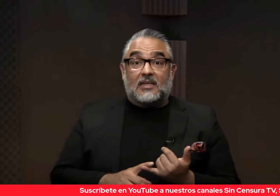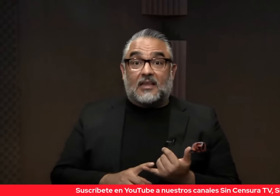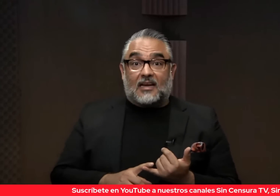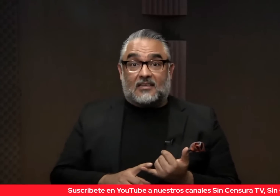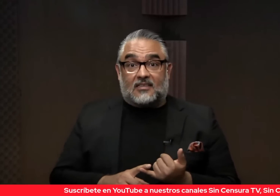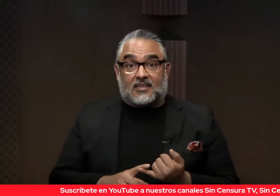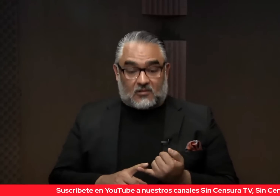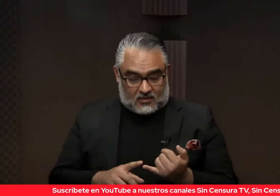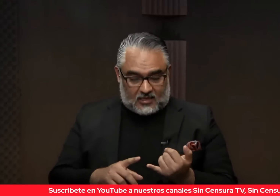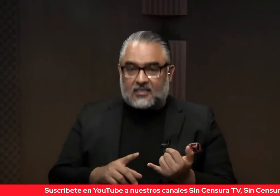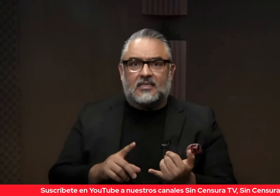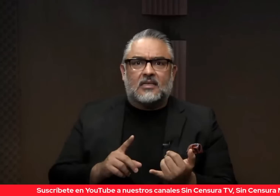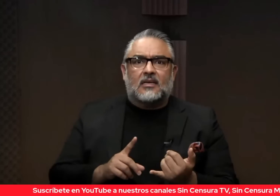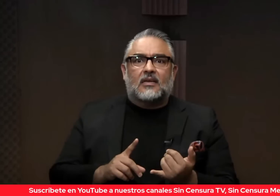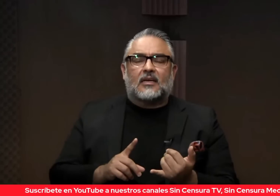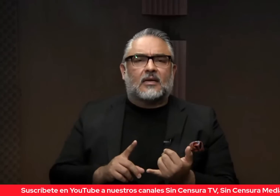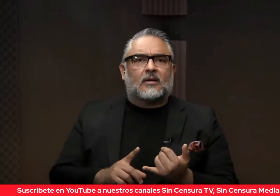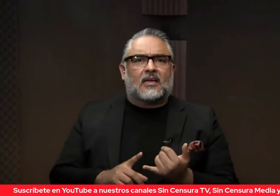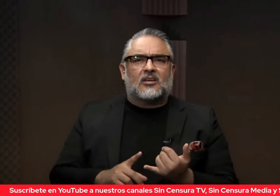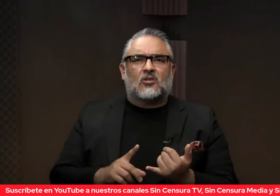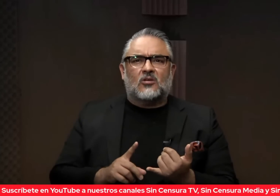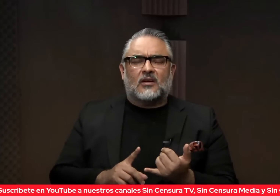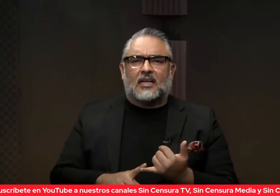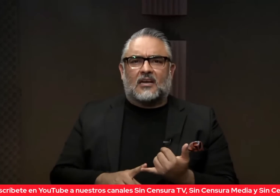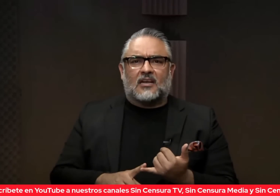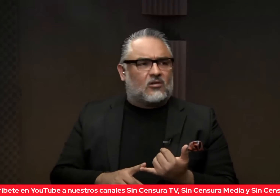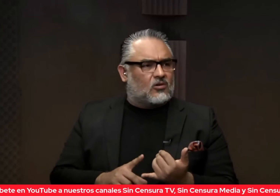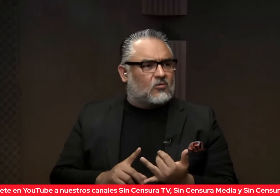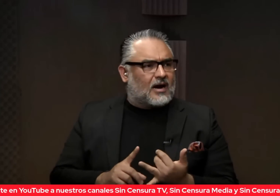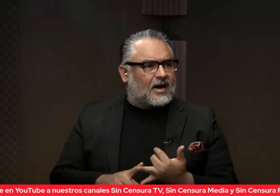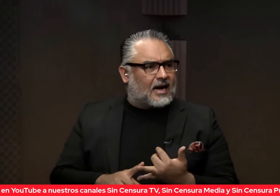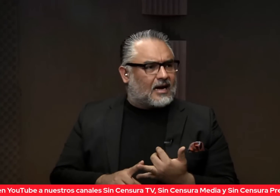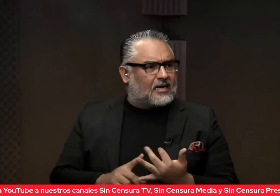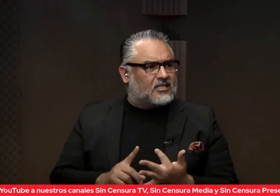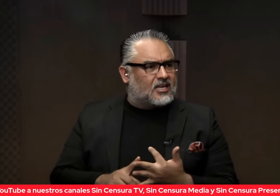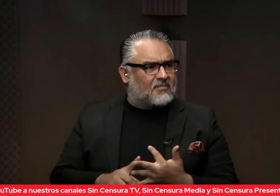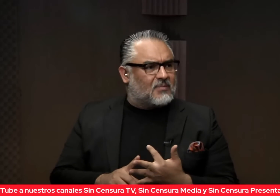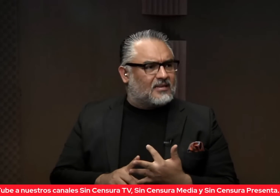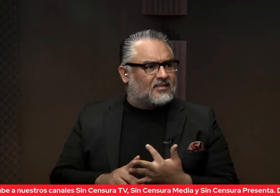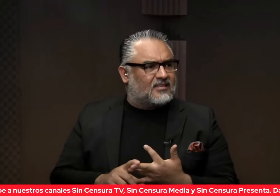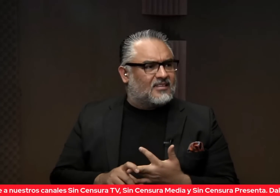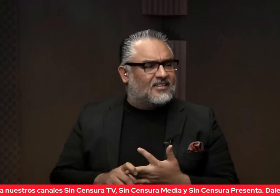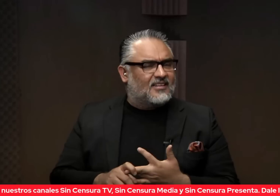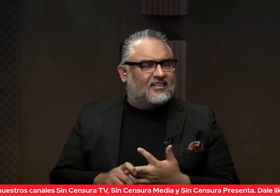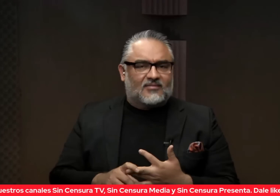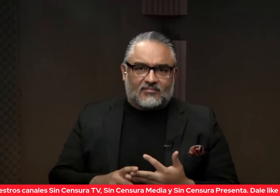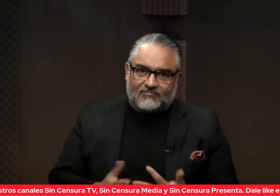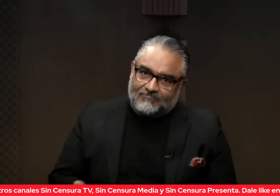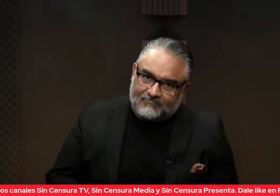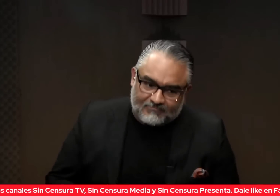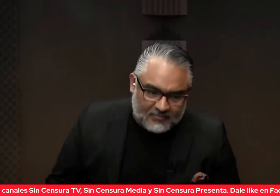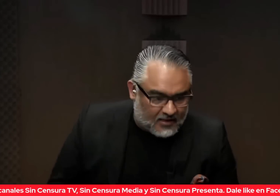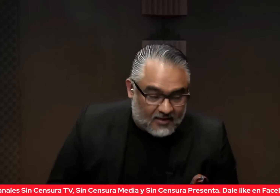los militares estadounidenses, ¿qué dijo? Guerrero, Oaxaca y Chiapas.